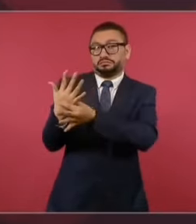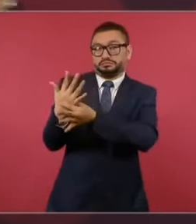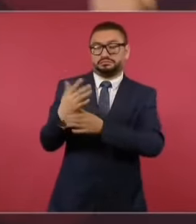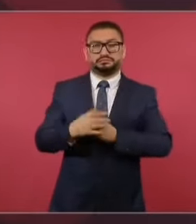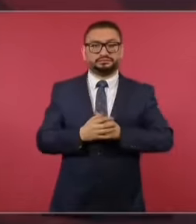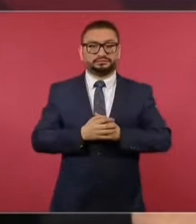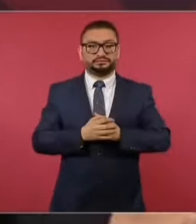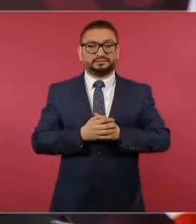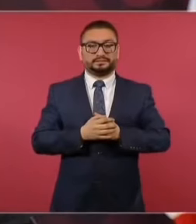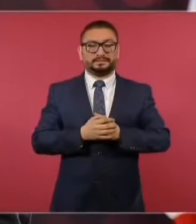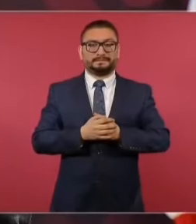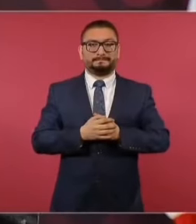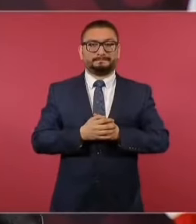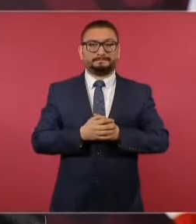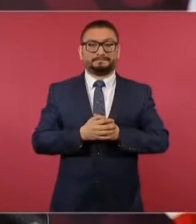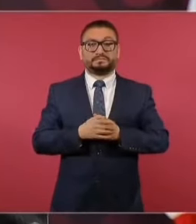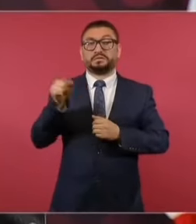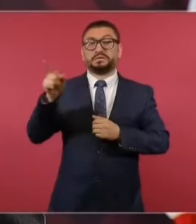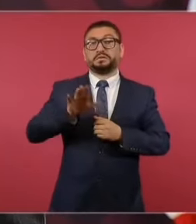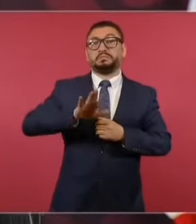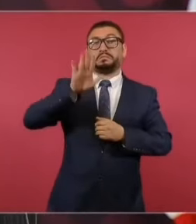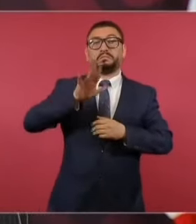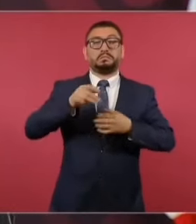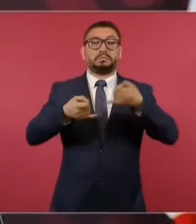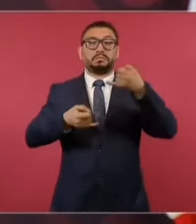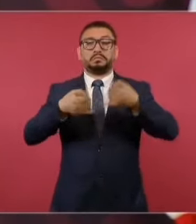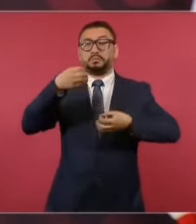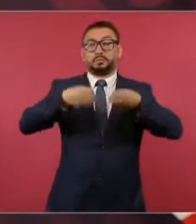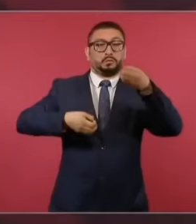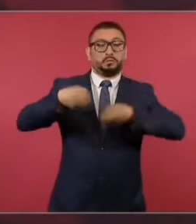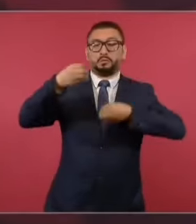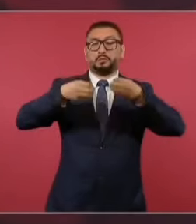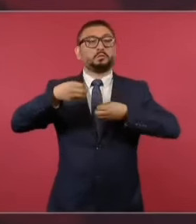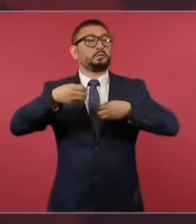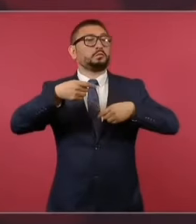como árbitros, jueces